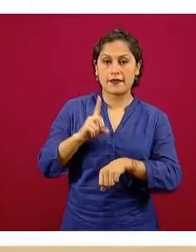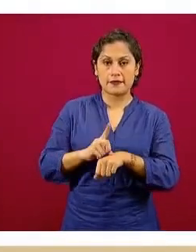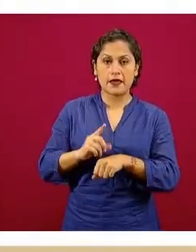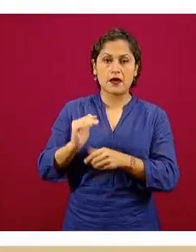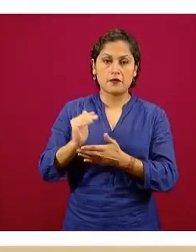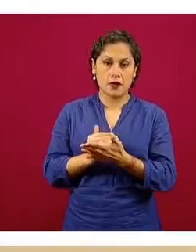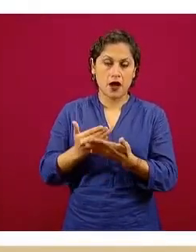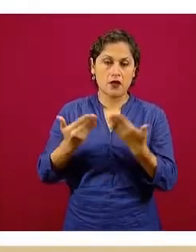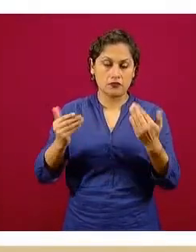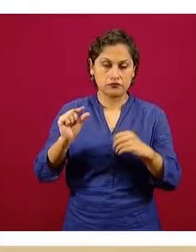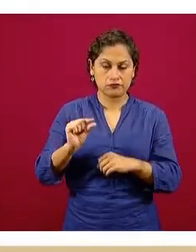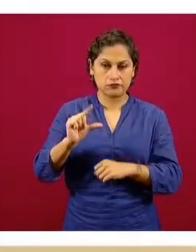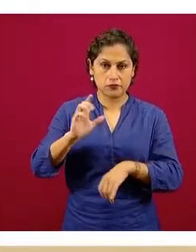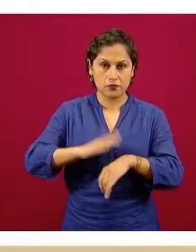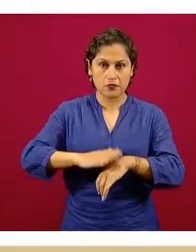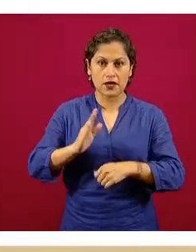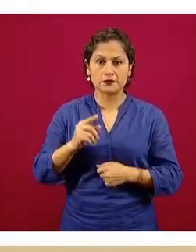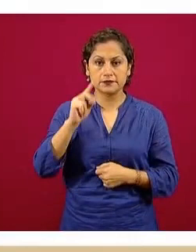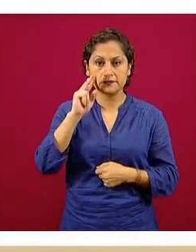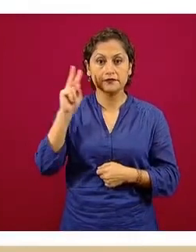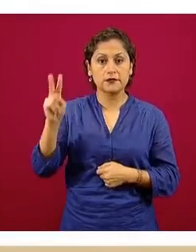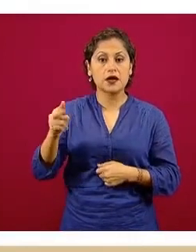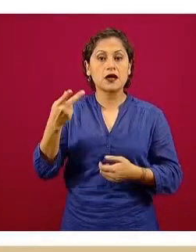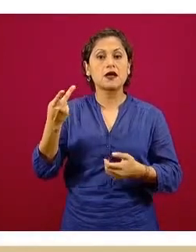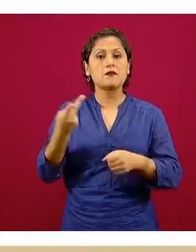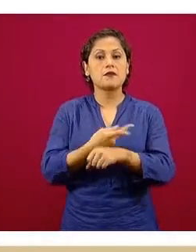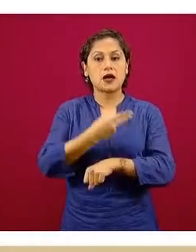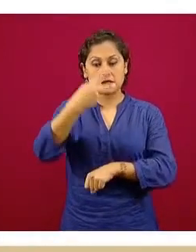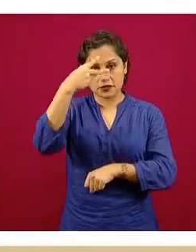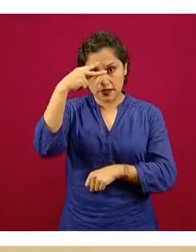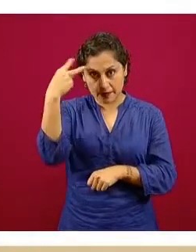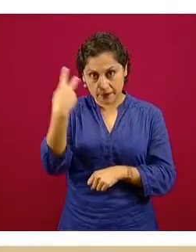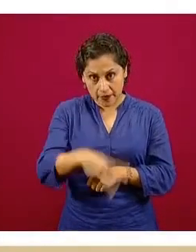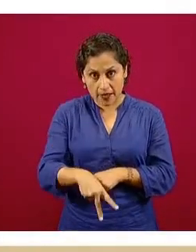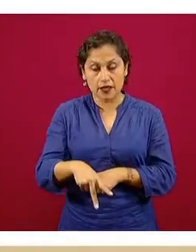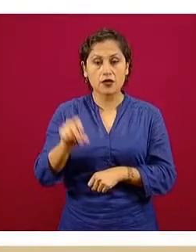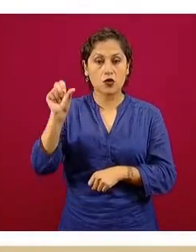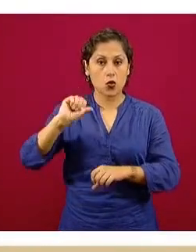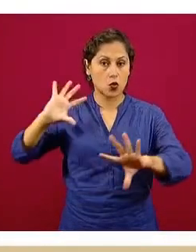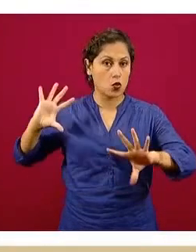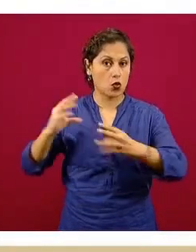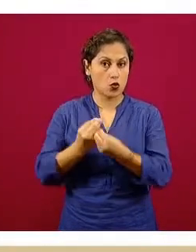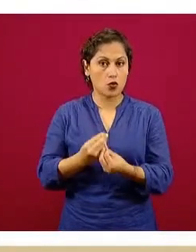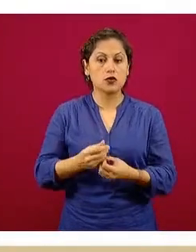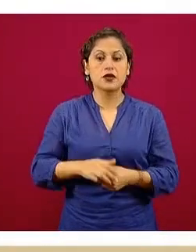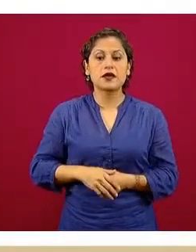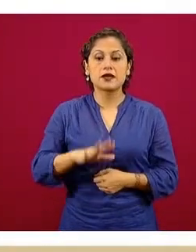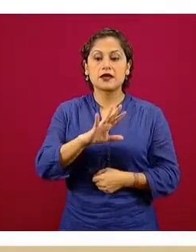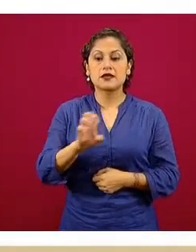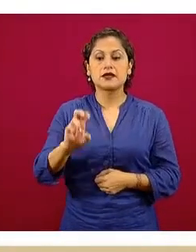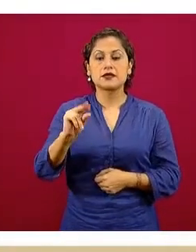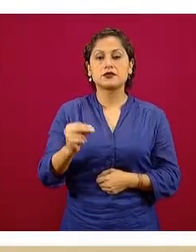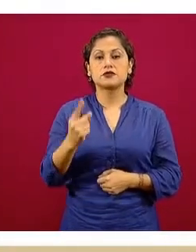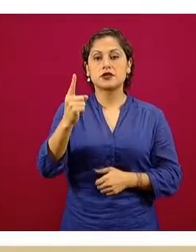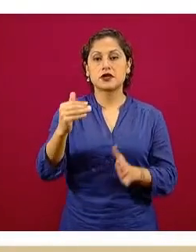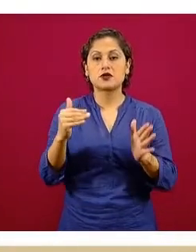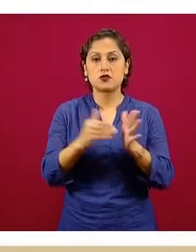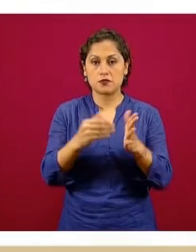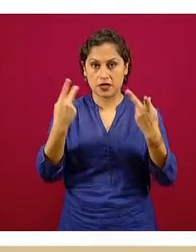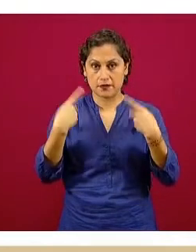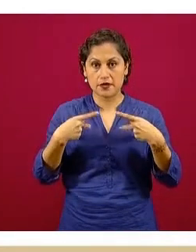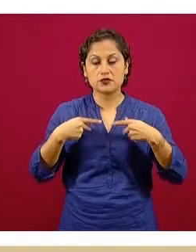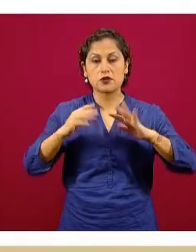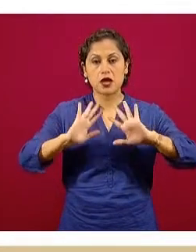veamos rápidamente los números en méjico actualizados al día de hoy más de 581 mil personas que han sido ya